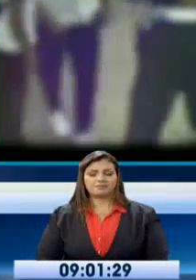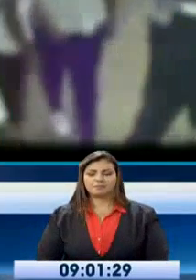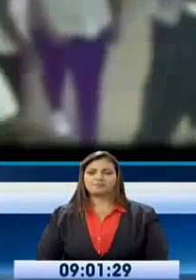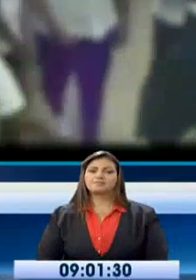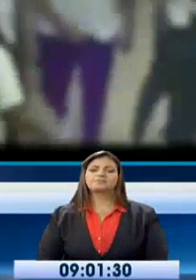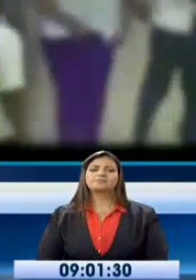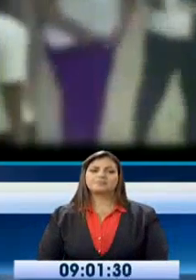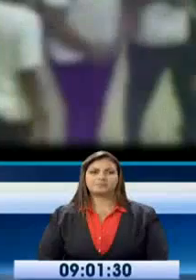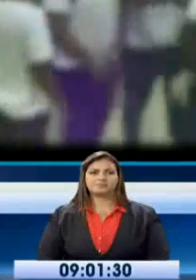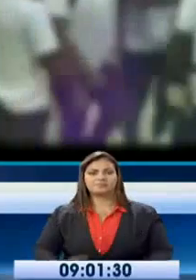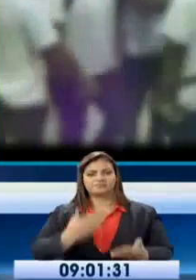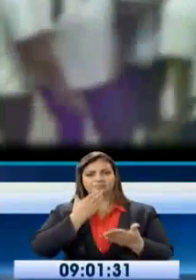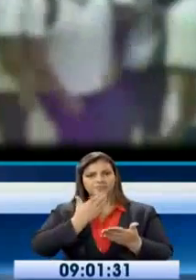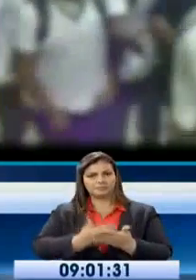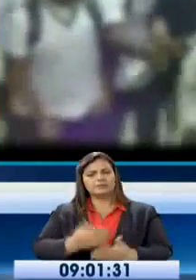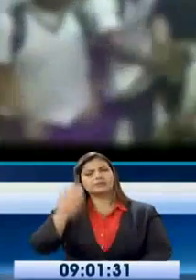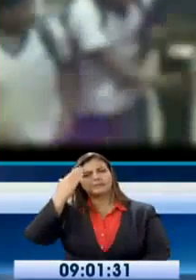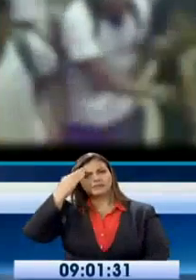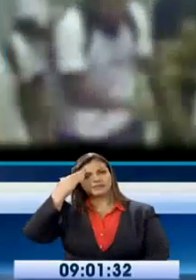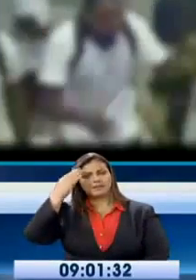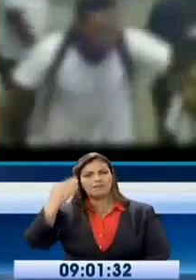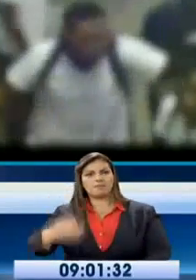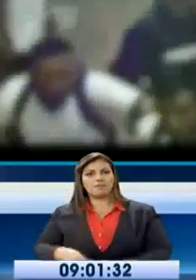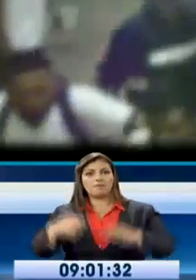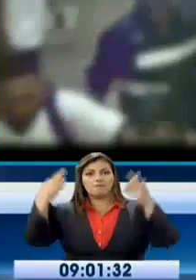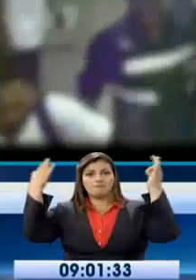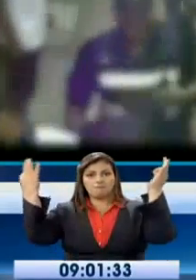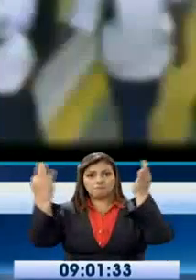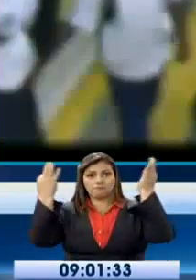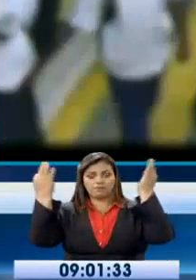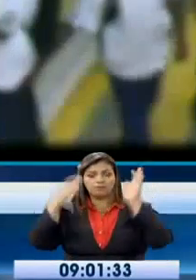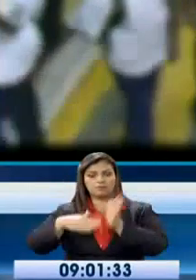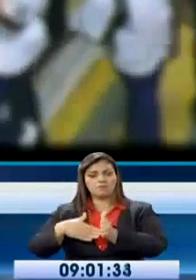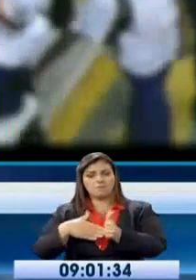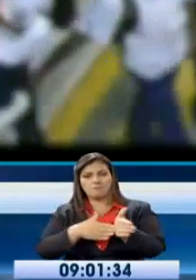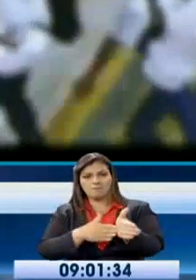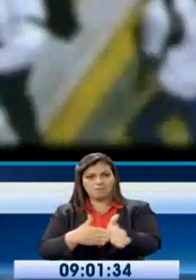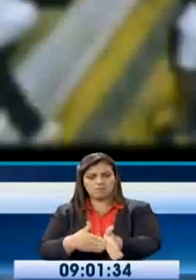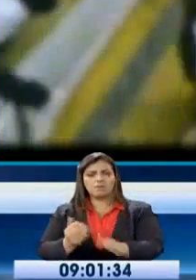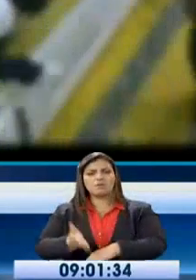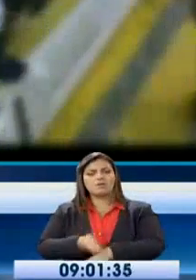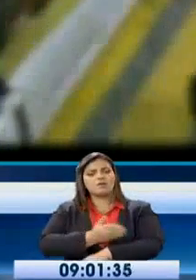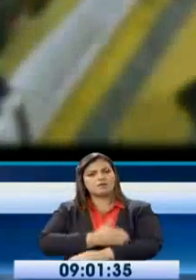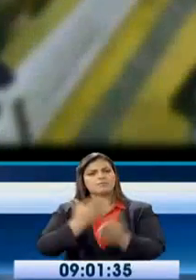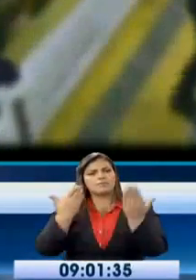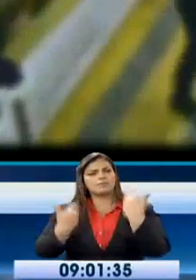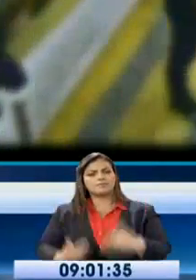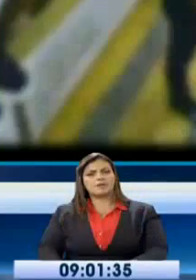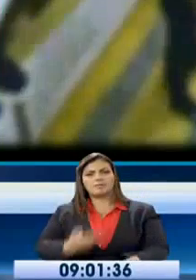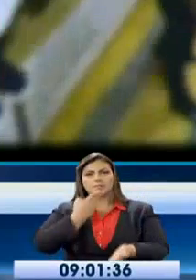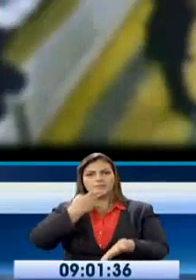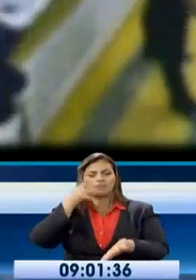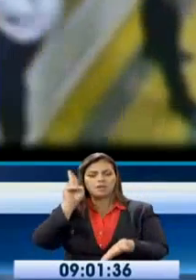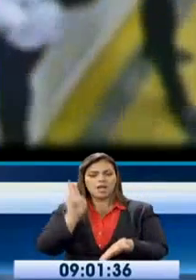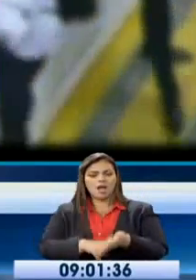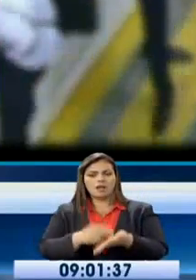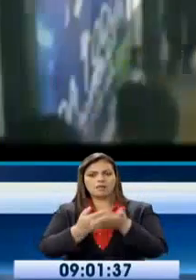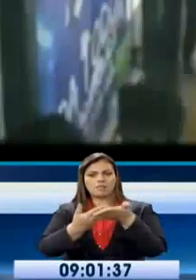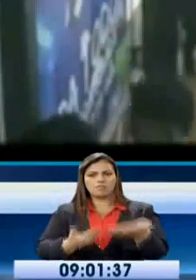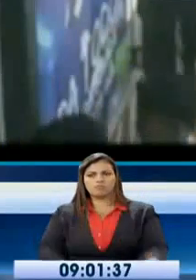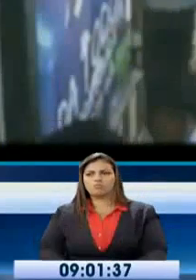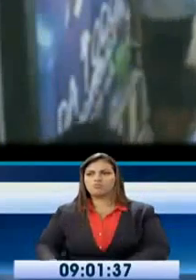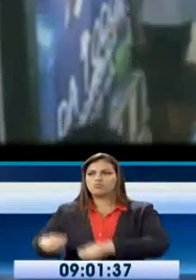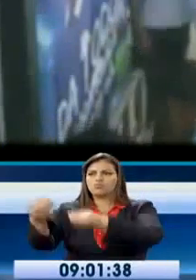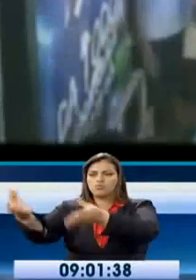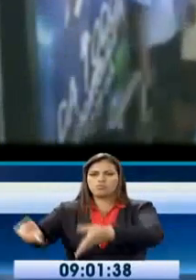que la Fundación Metrovía justamente ha enviado ya comunicados a más de una docena de establecimientos que se